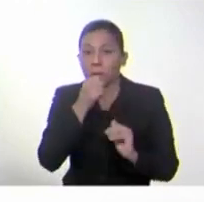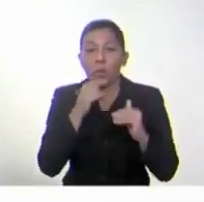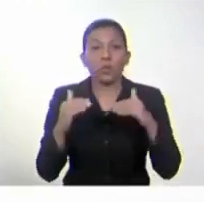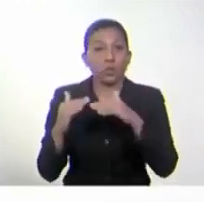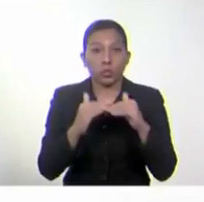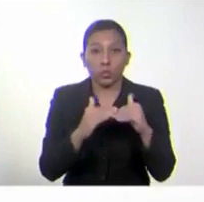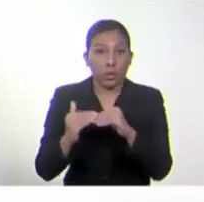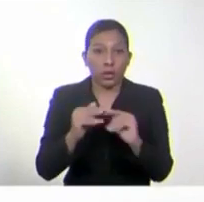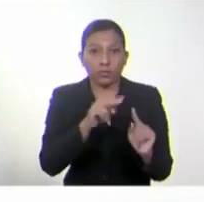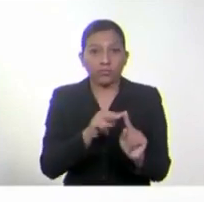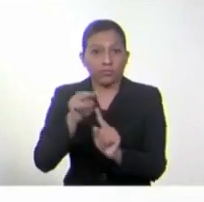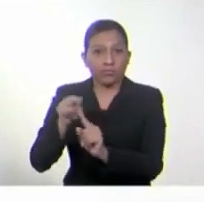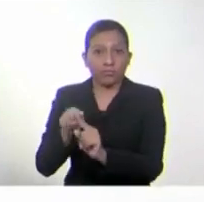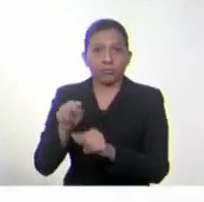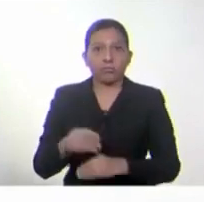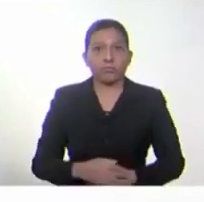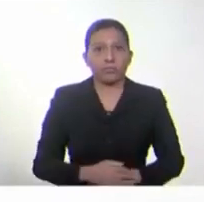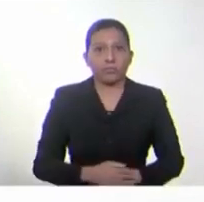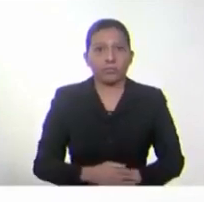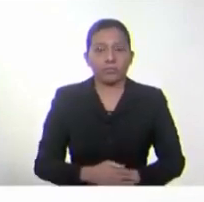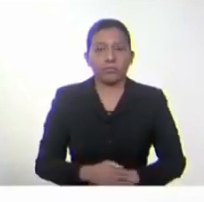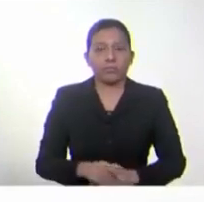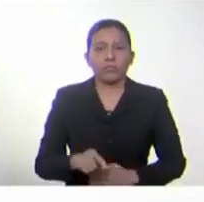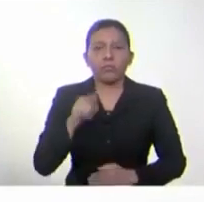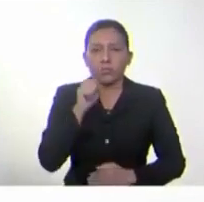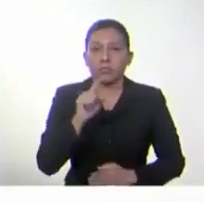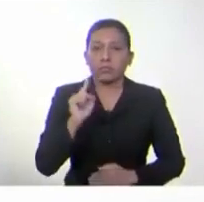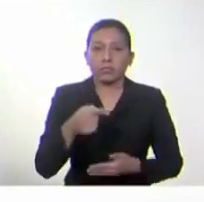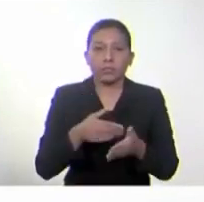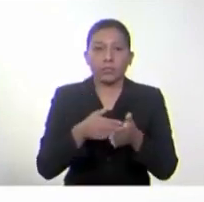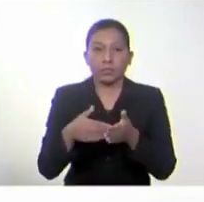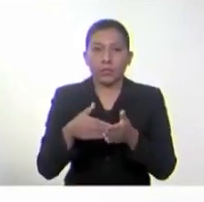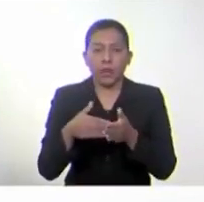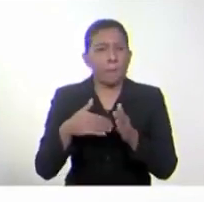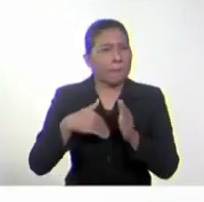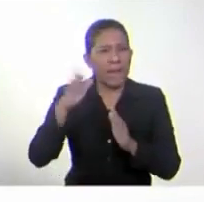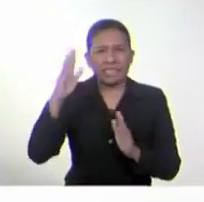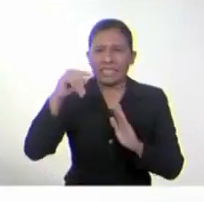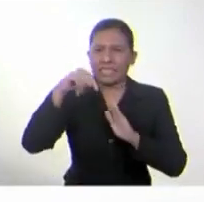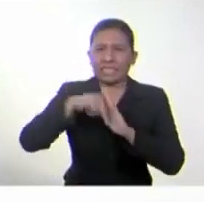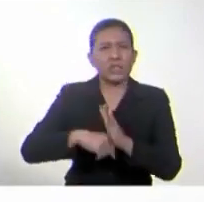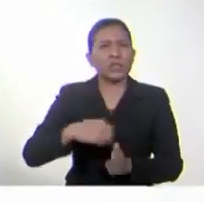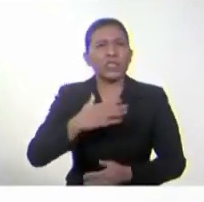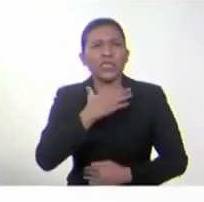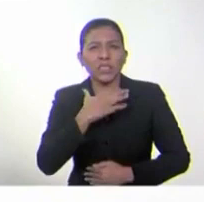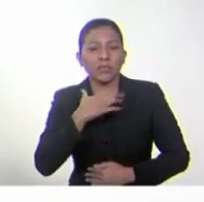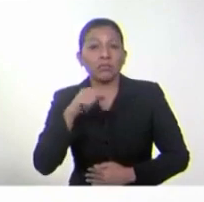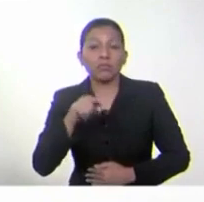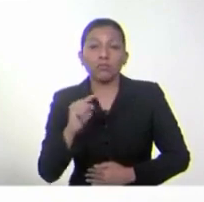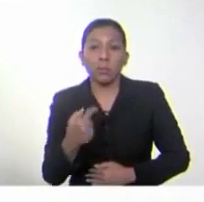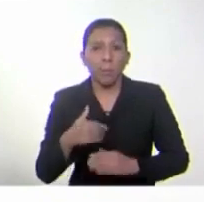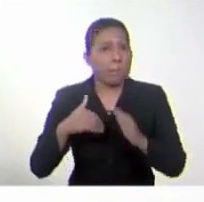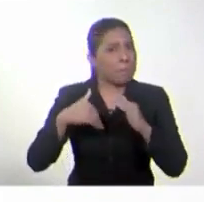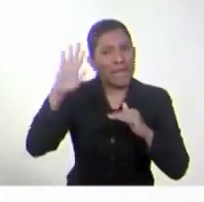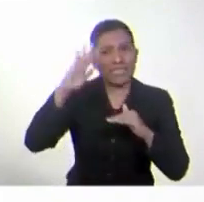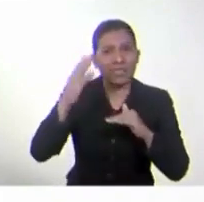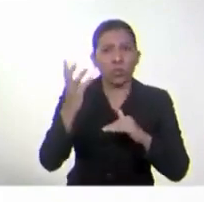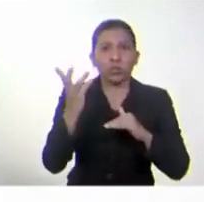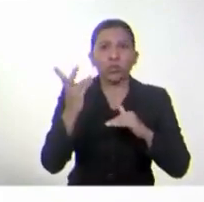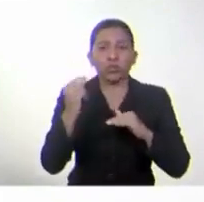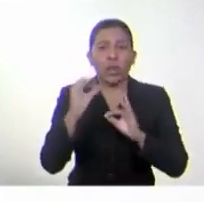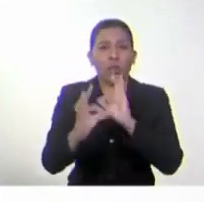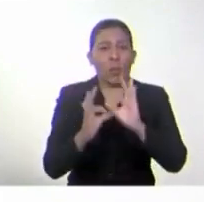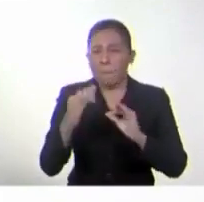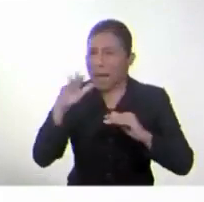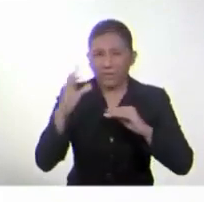cada tipo. Debes iniciar con la sustancia más compleja, aquella que tenga la mayor cantidad de átomos o de